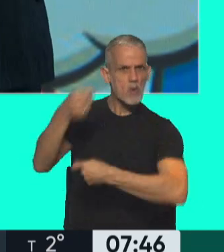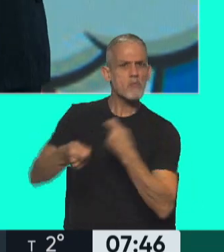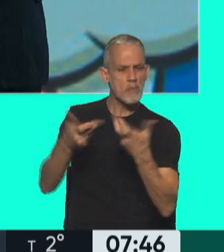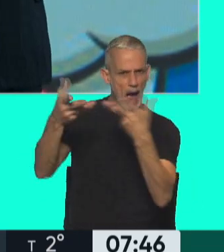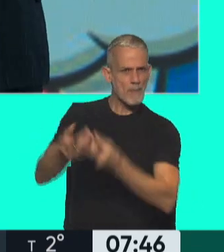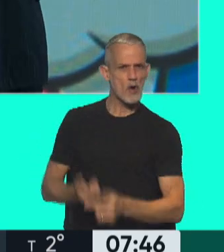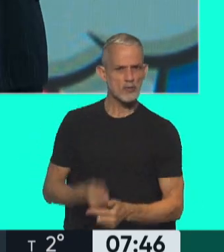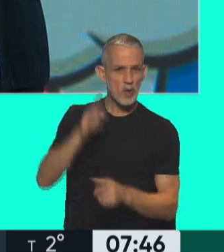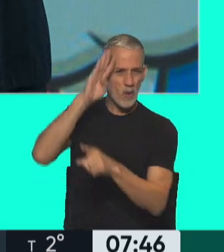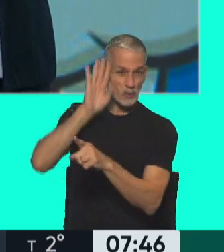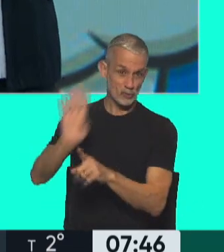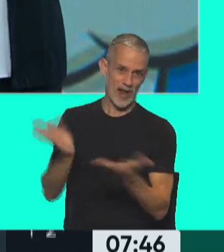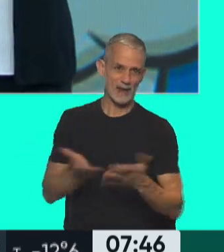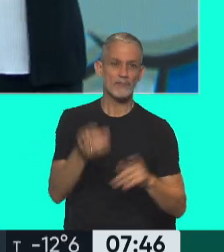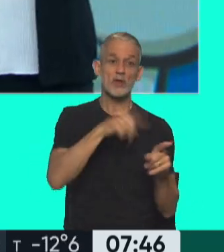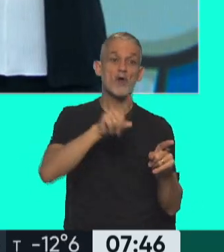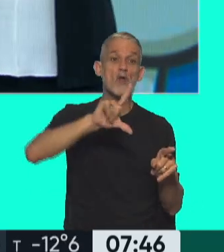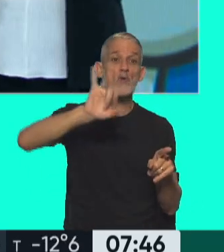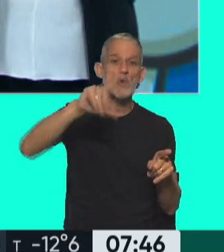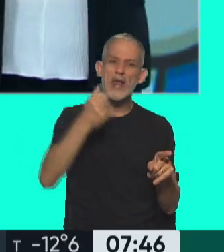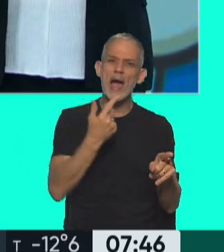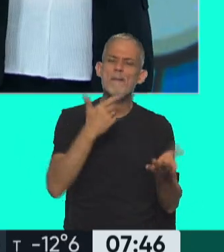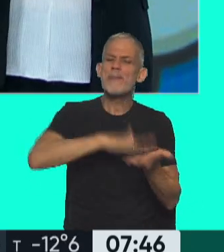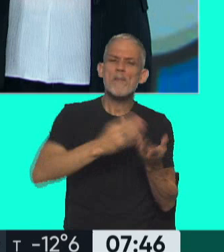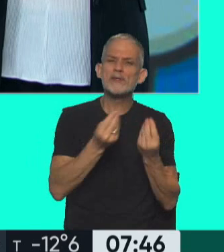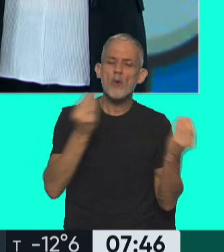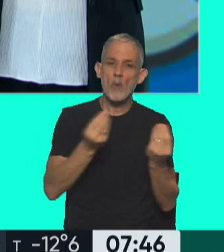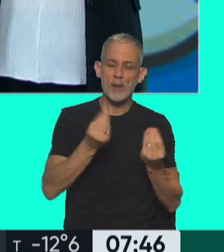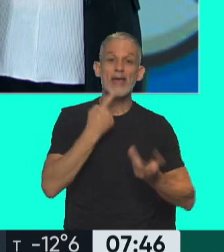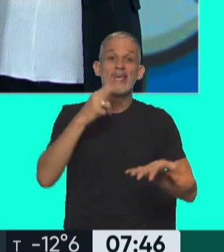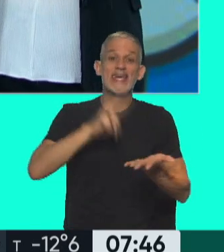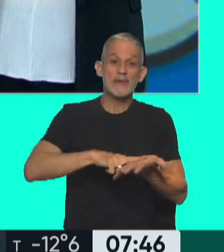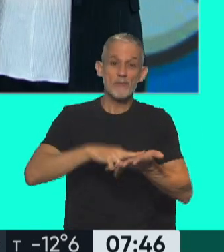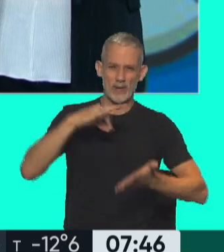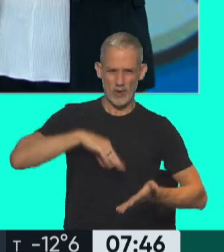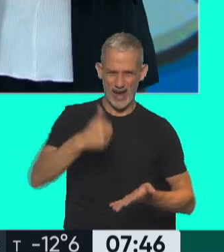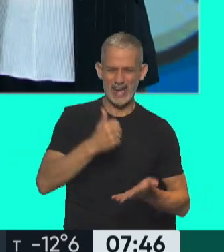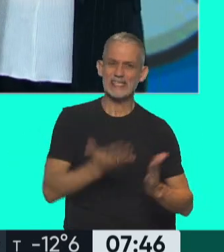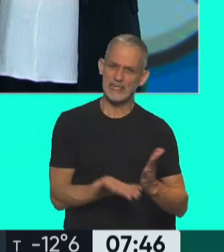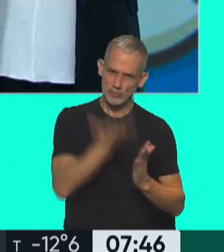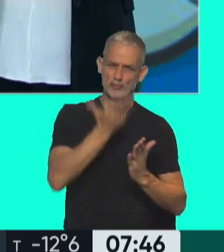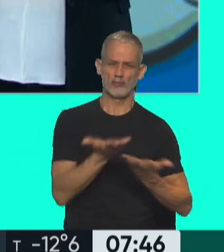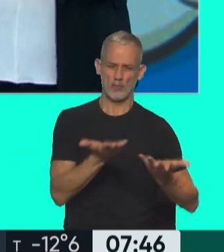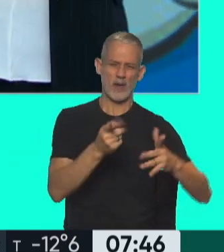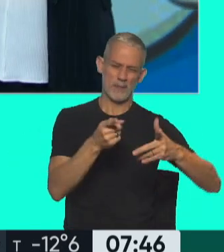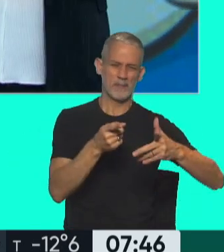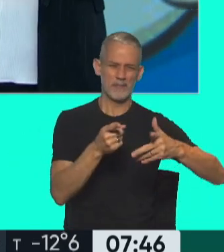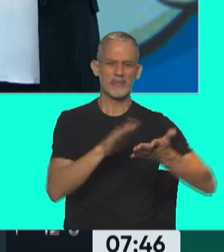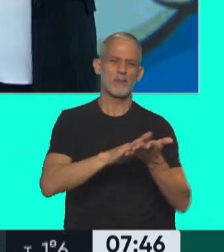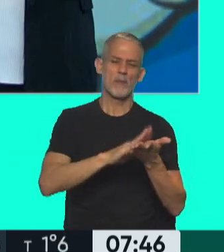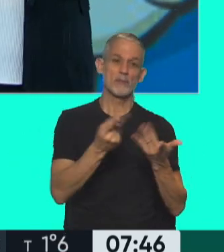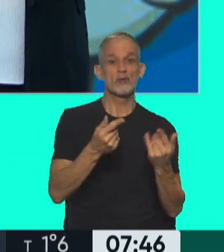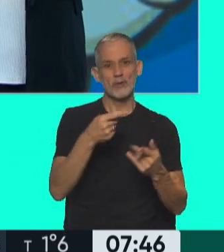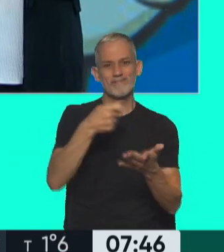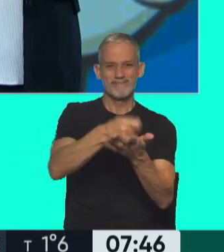bueno, también Lula lo que prometió fue subir el piso del impuesto a las ganancias. Esto, bueno, redunda en una reducción de